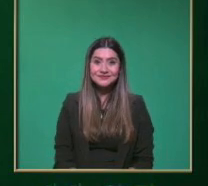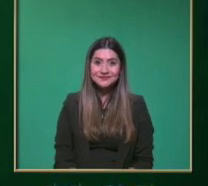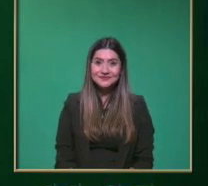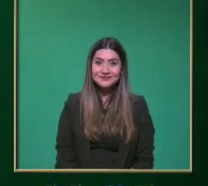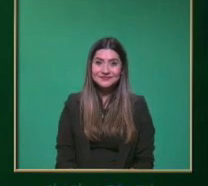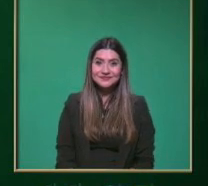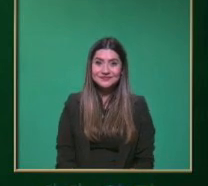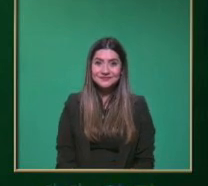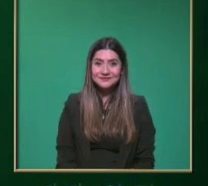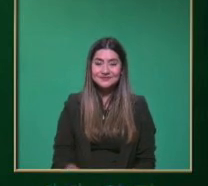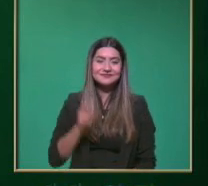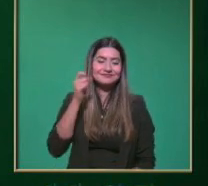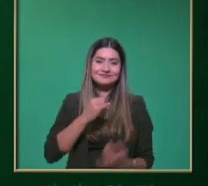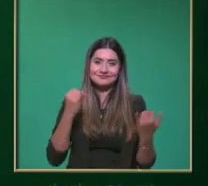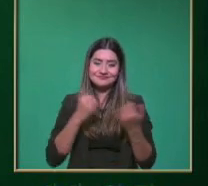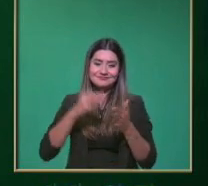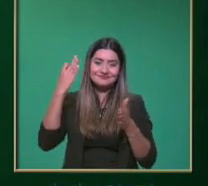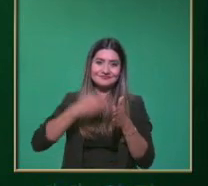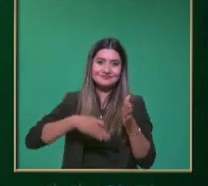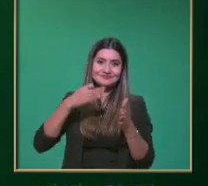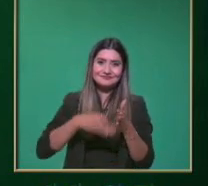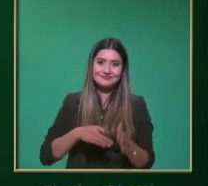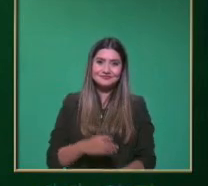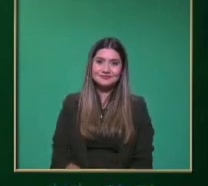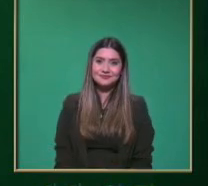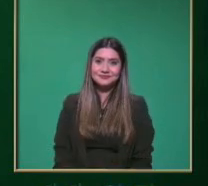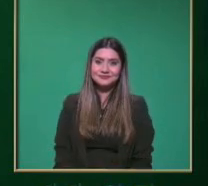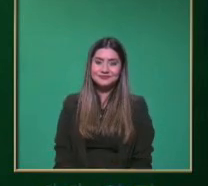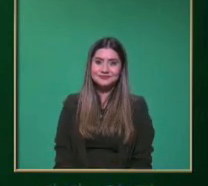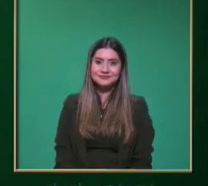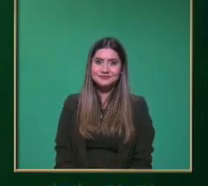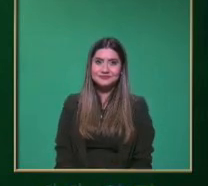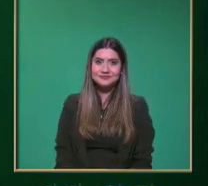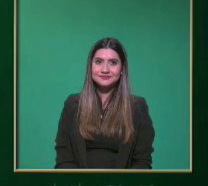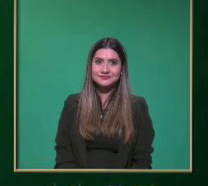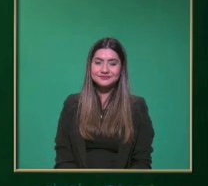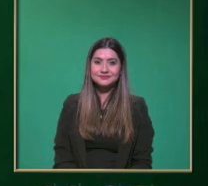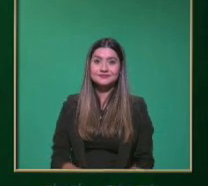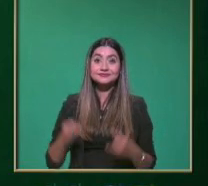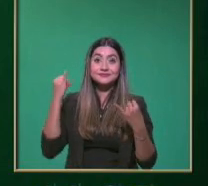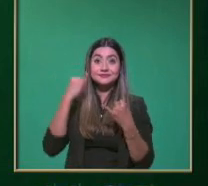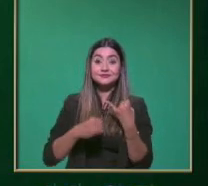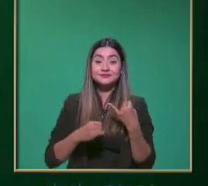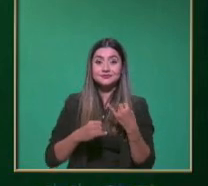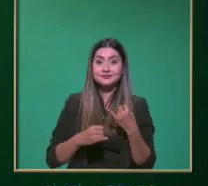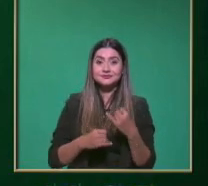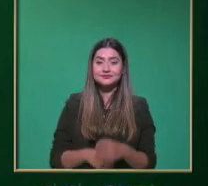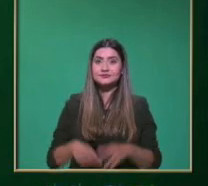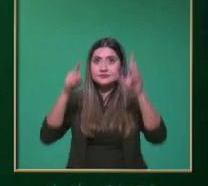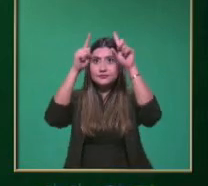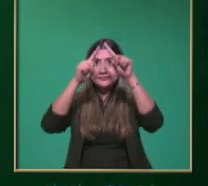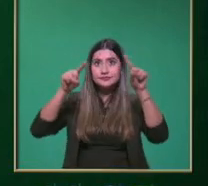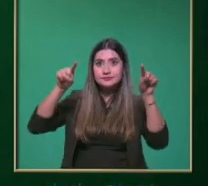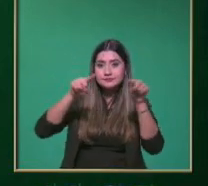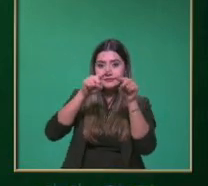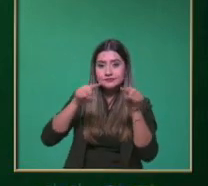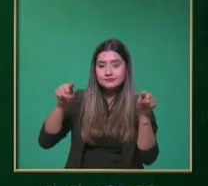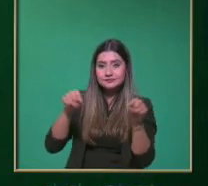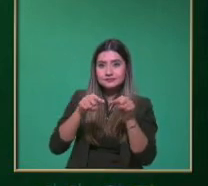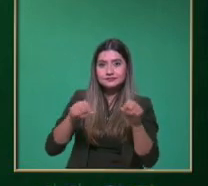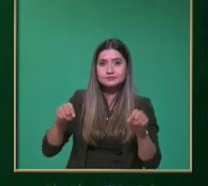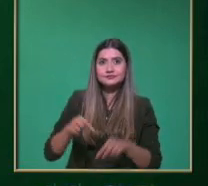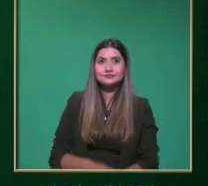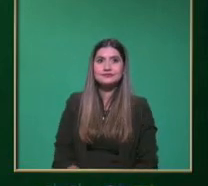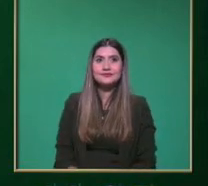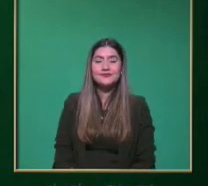falta la P a la palabra pato. Y por último, puedo observar un pino. También le falta la pu. ¡Ah,